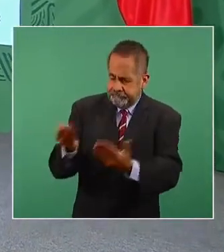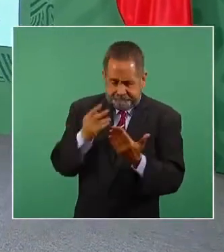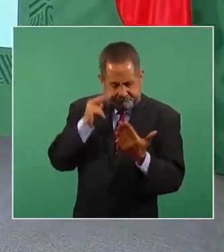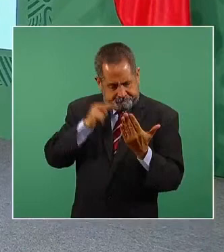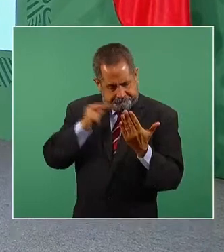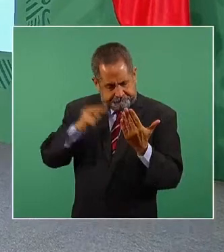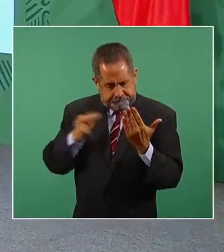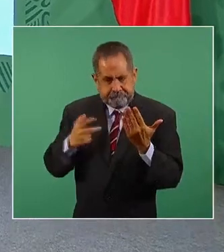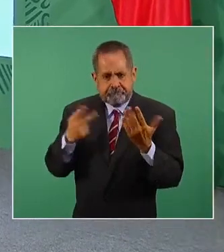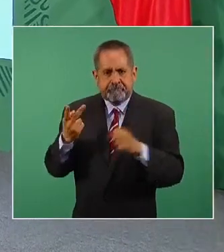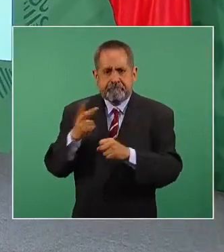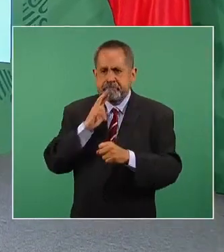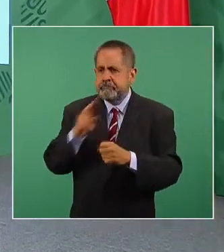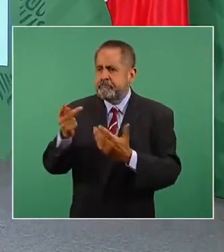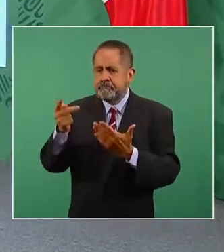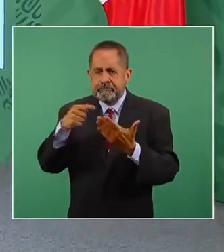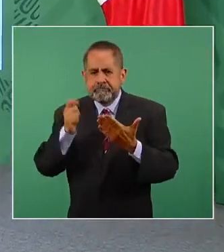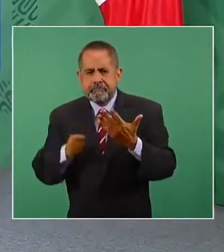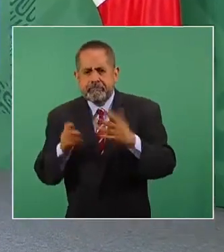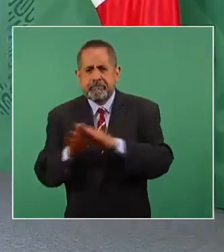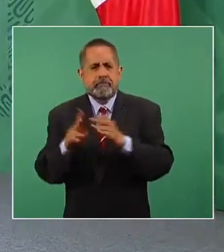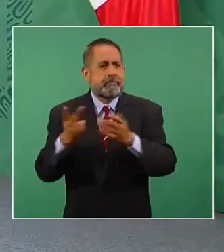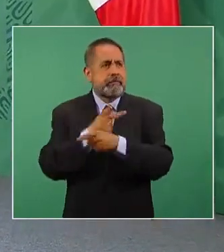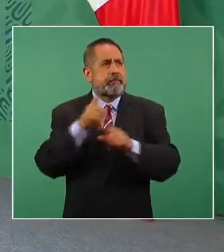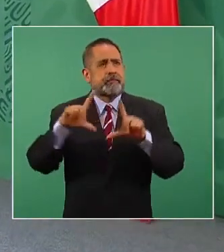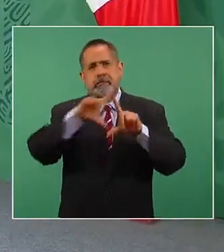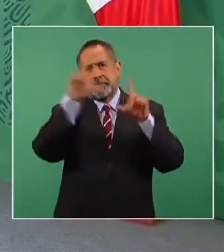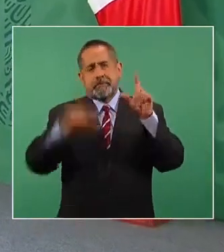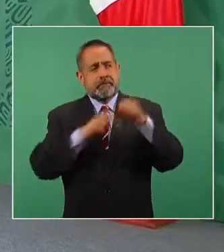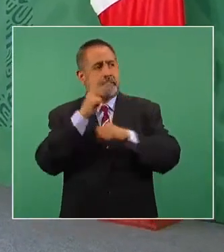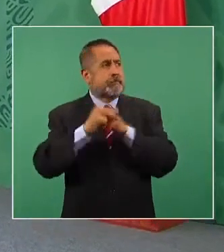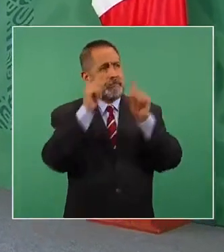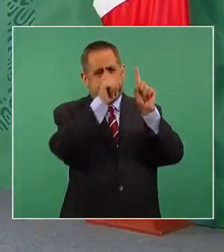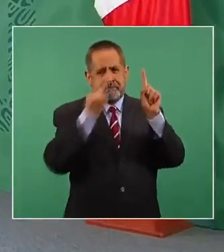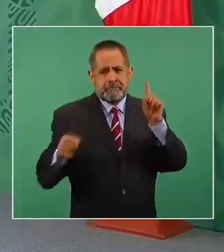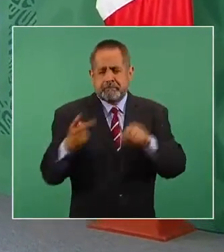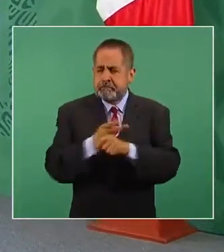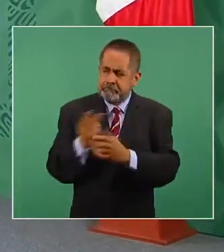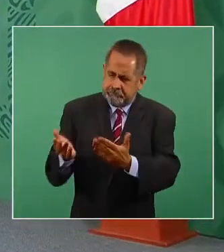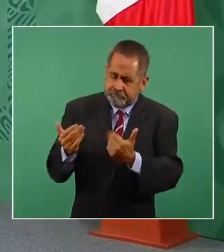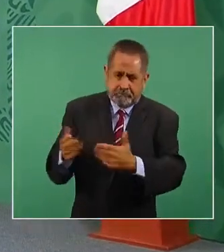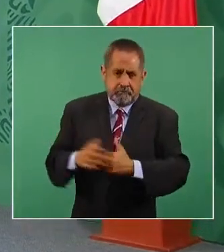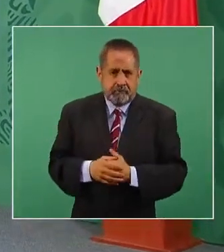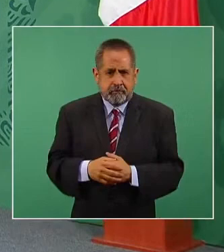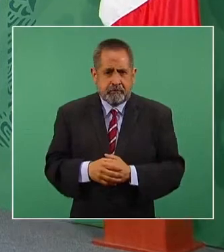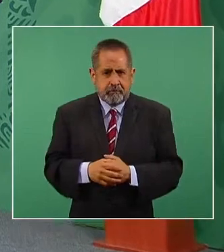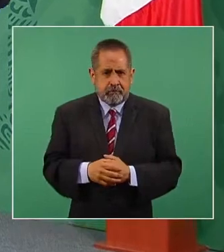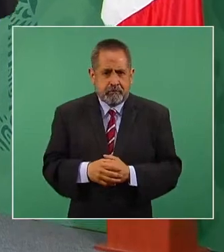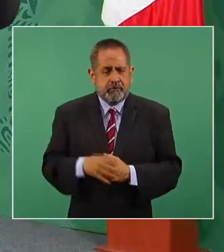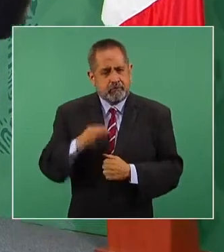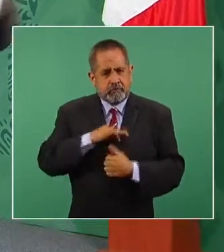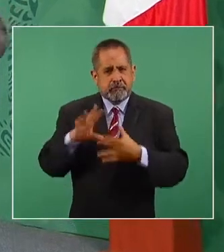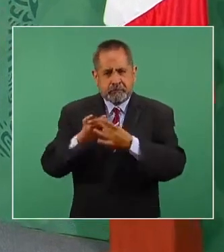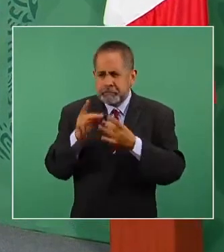el reporte, el parte de lo que sucede en todo el país. Les puedo comentar